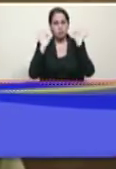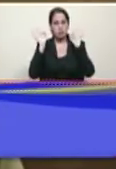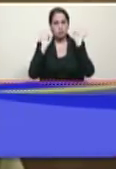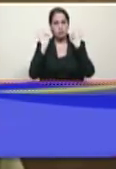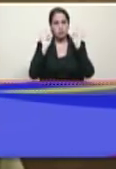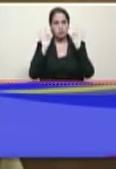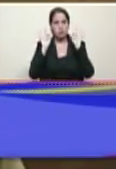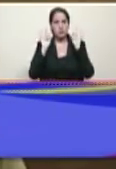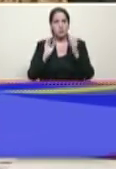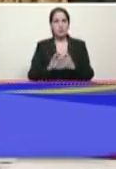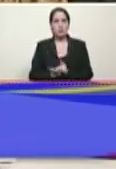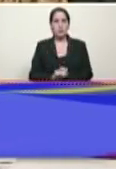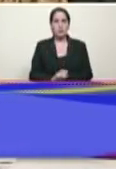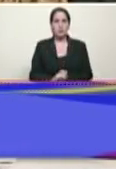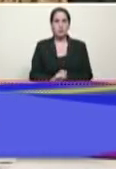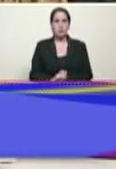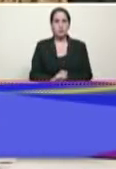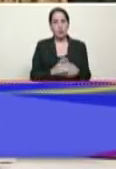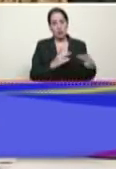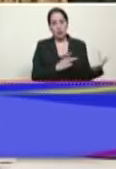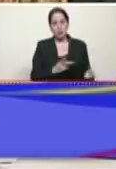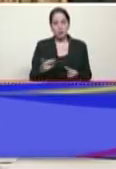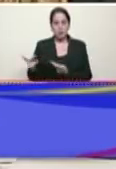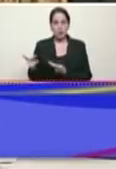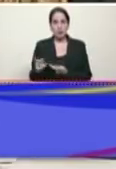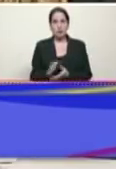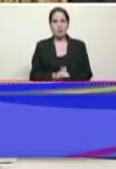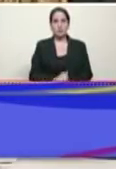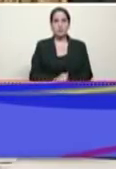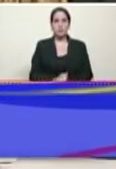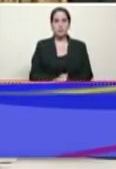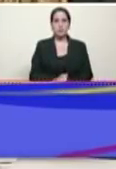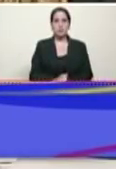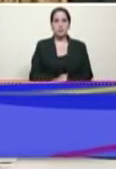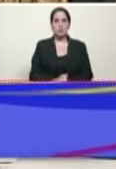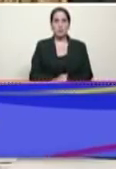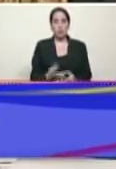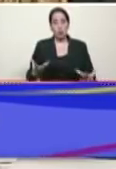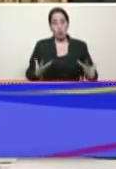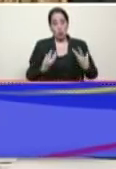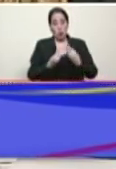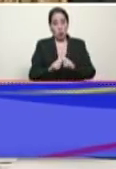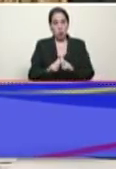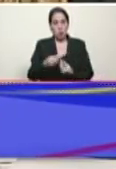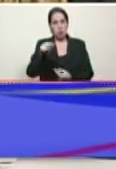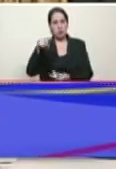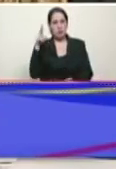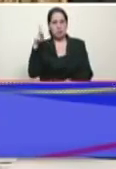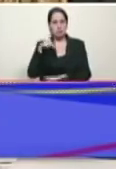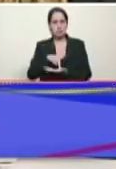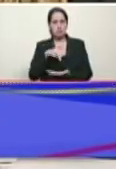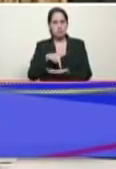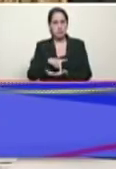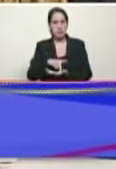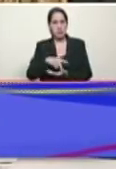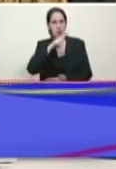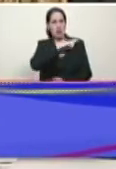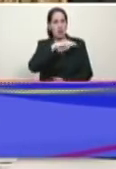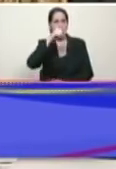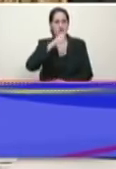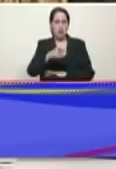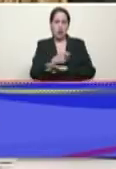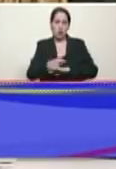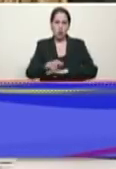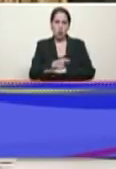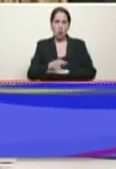Faría Peña. Bienvenida. Se encuentra también la jefa de gobierno del Distrito